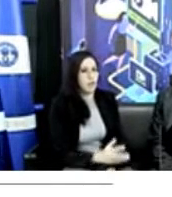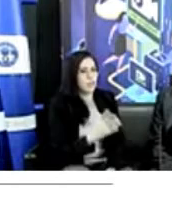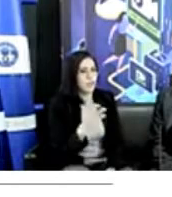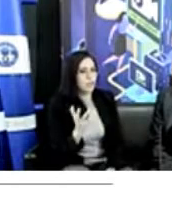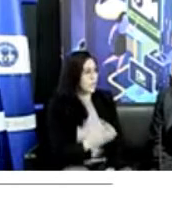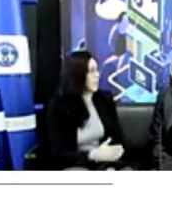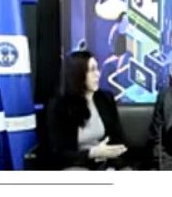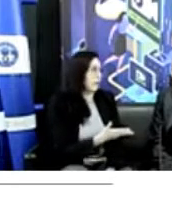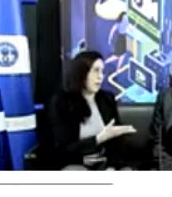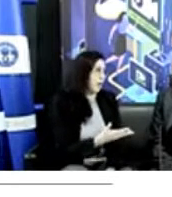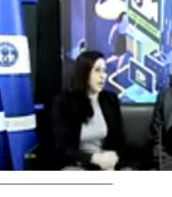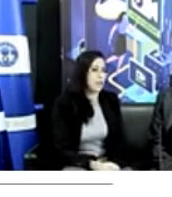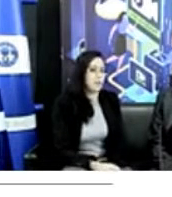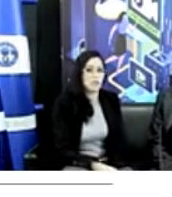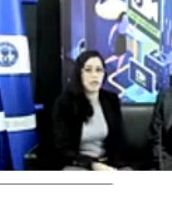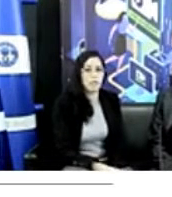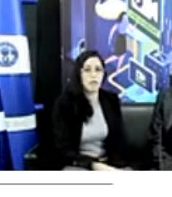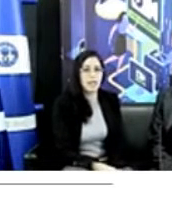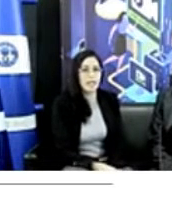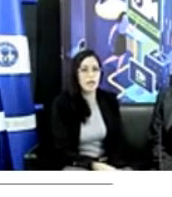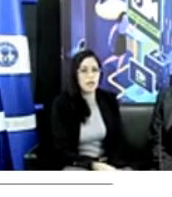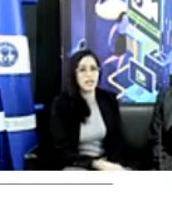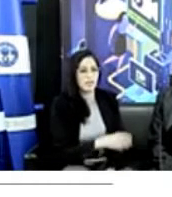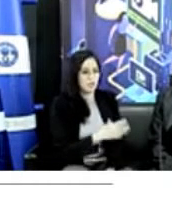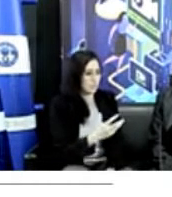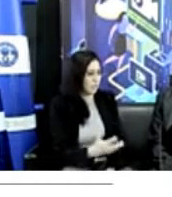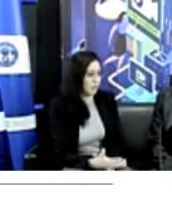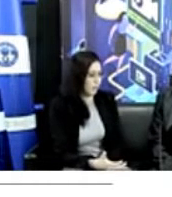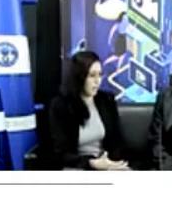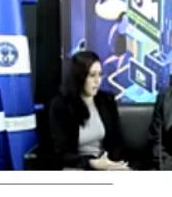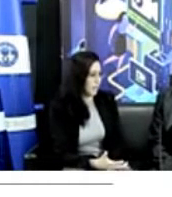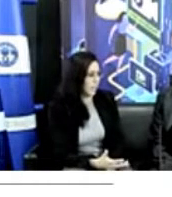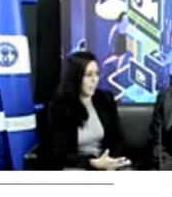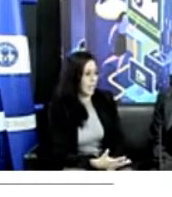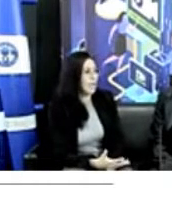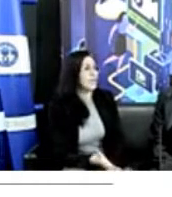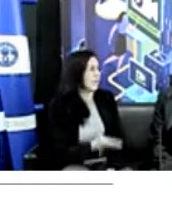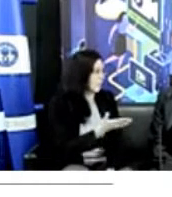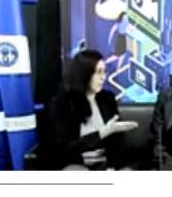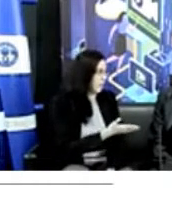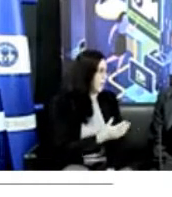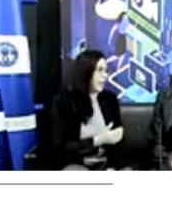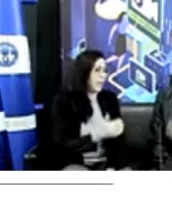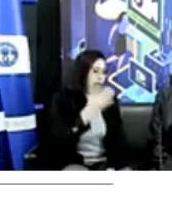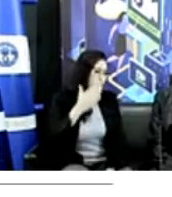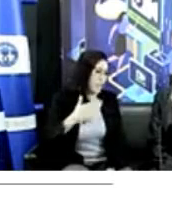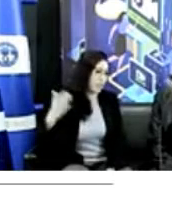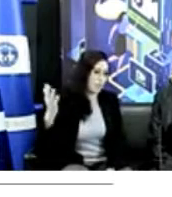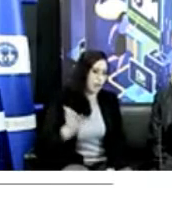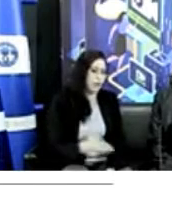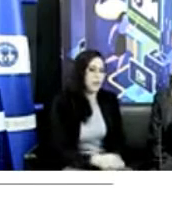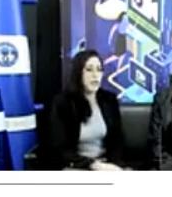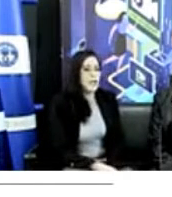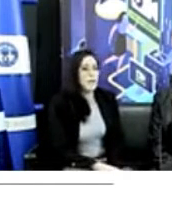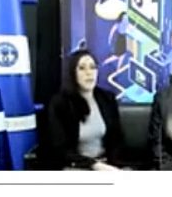de 1980. Ahí tenemos un ejemplo que es el audit, que es un instrumento de tamizaje que se utiliza para ver el nivel de riesgo